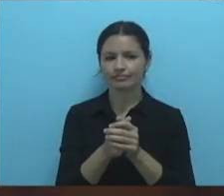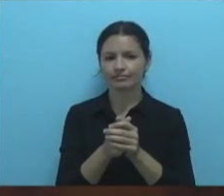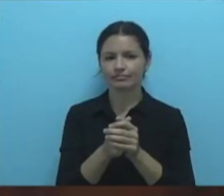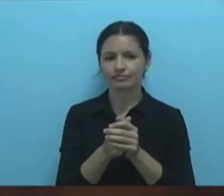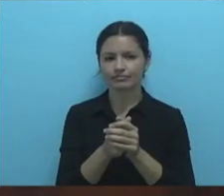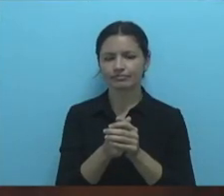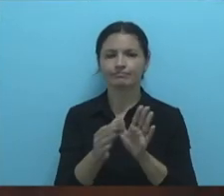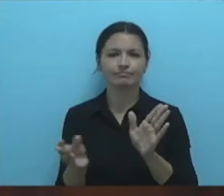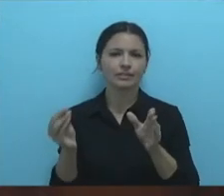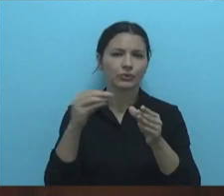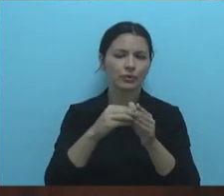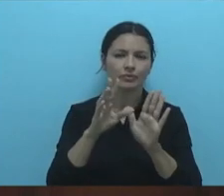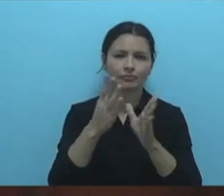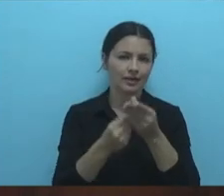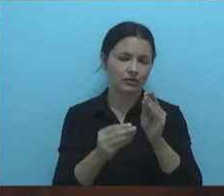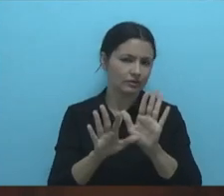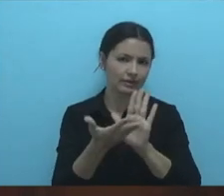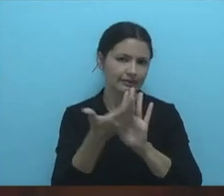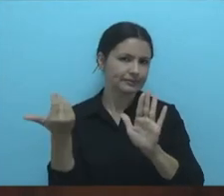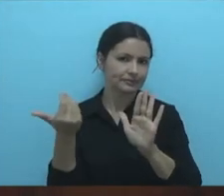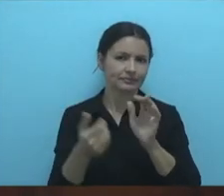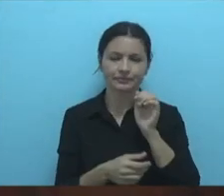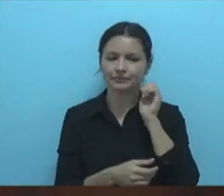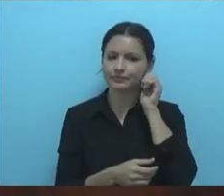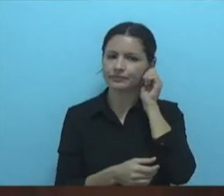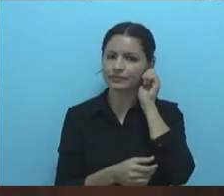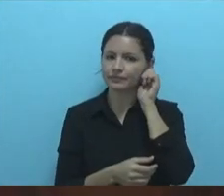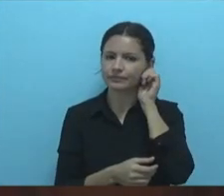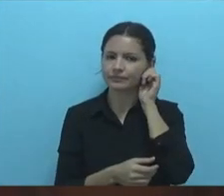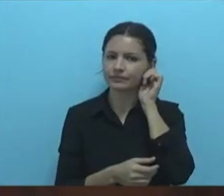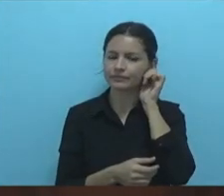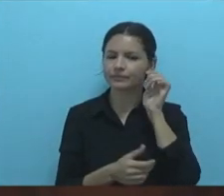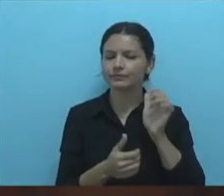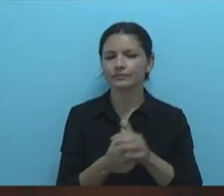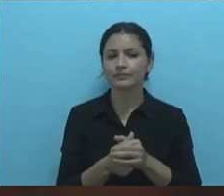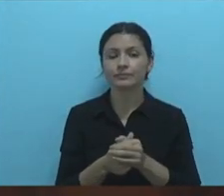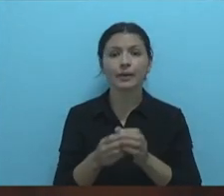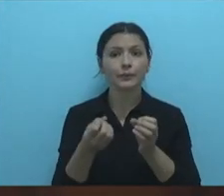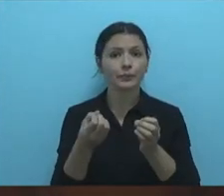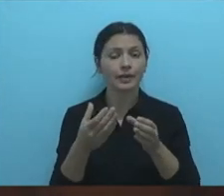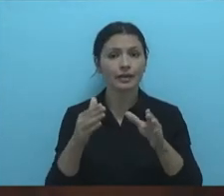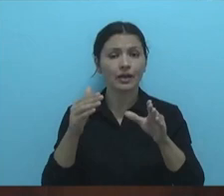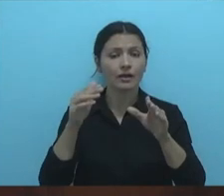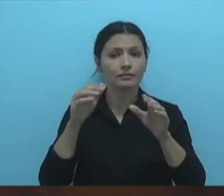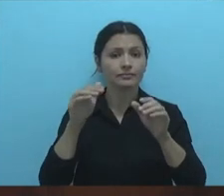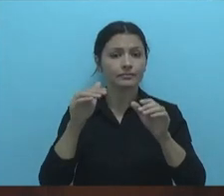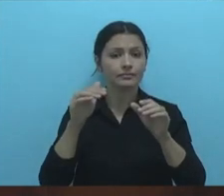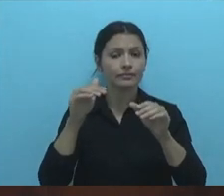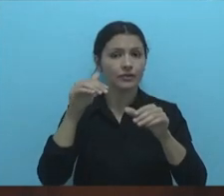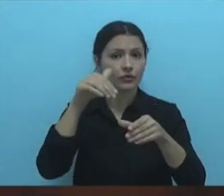incluido por error Por lo tanto queda fuera del listado que estamos poniendo a consideración voy a poner a consideración